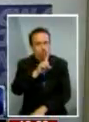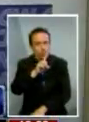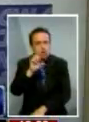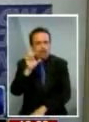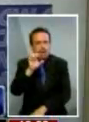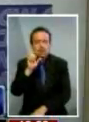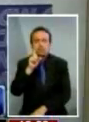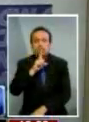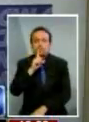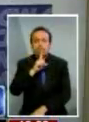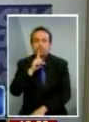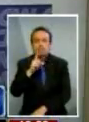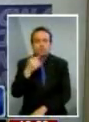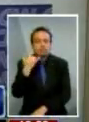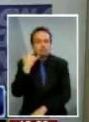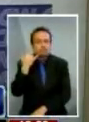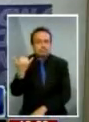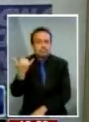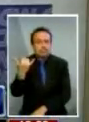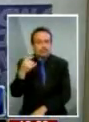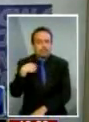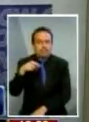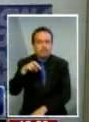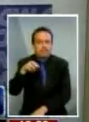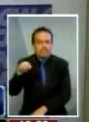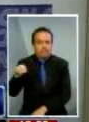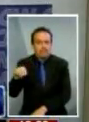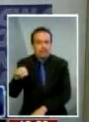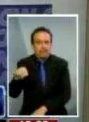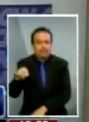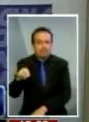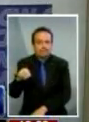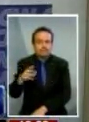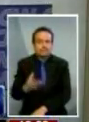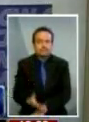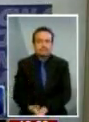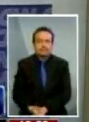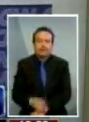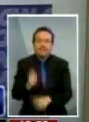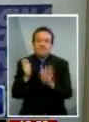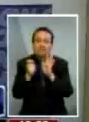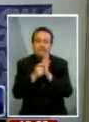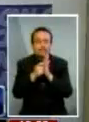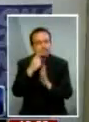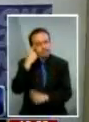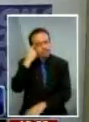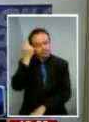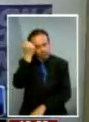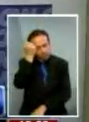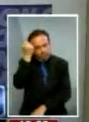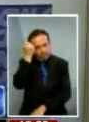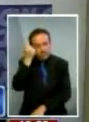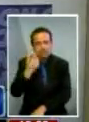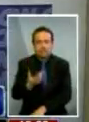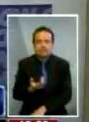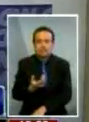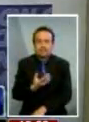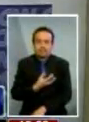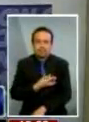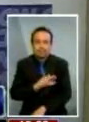fue la última vez que hablé con ellos, así que son fechas que al final se resumen en el